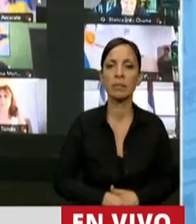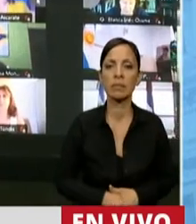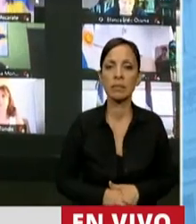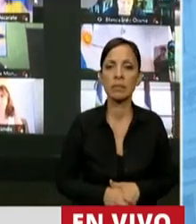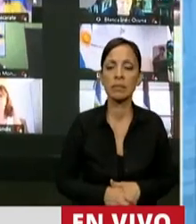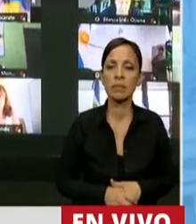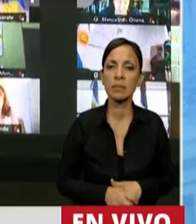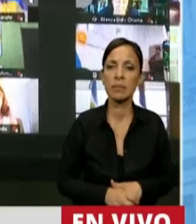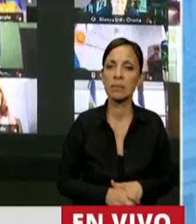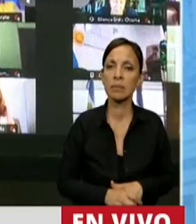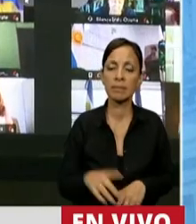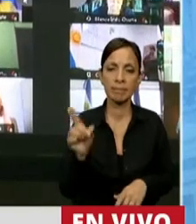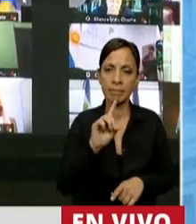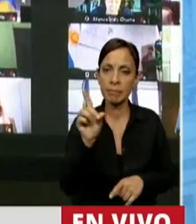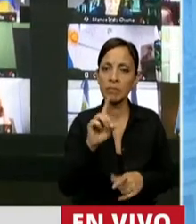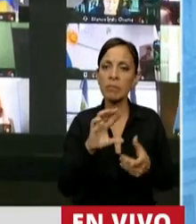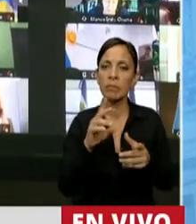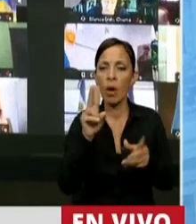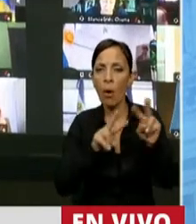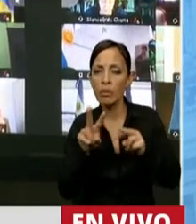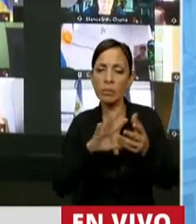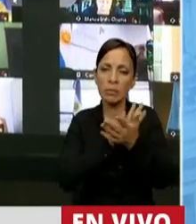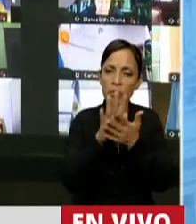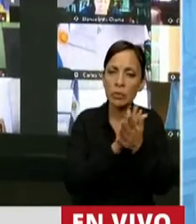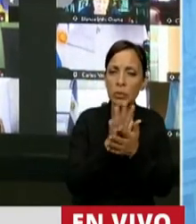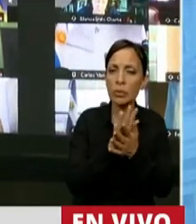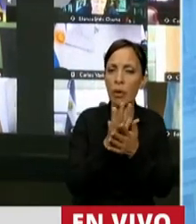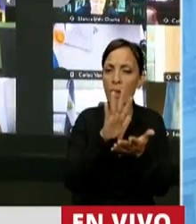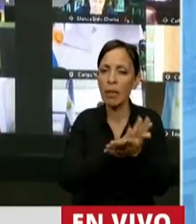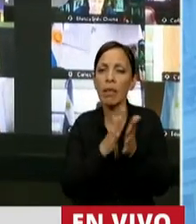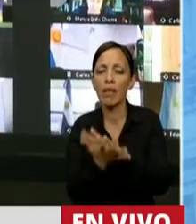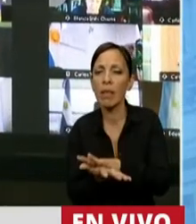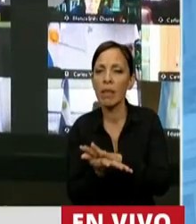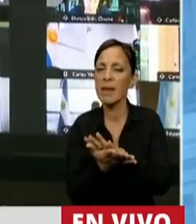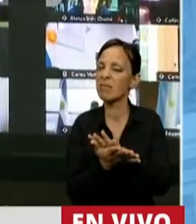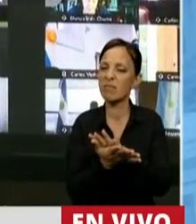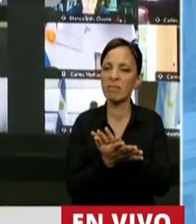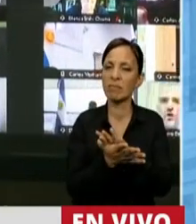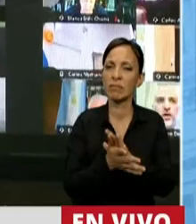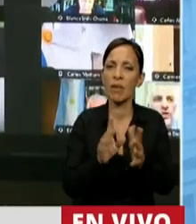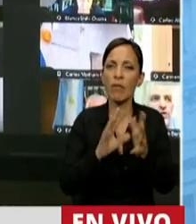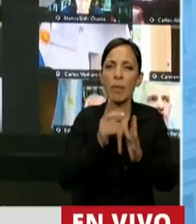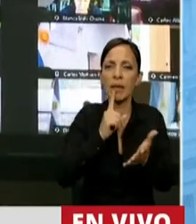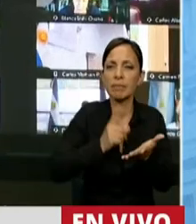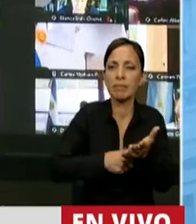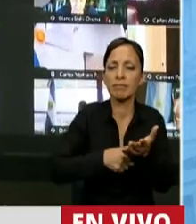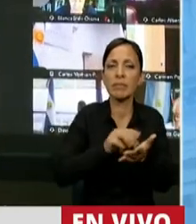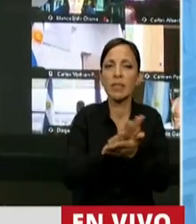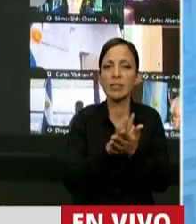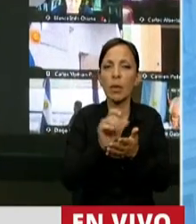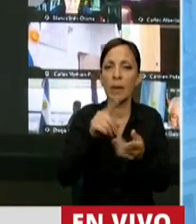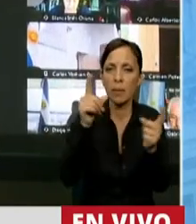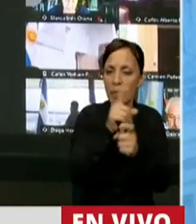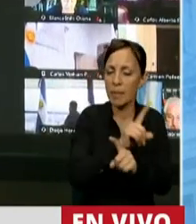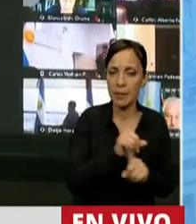que no tome los atajos, que no tome el revanchismo como resolución política de los conflictos. Por